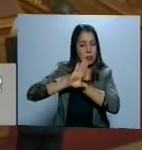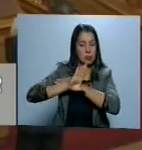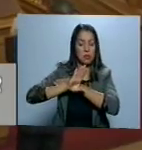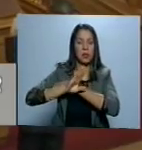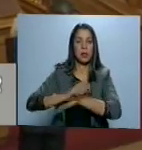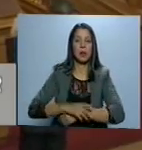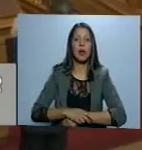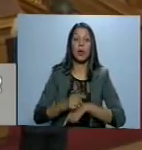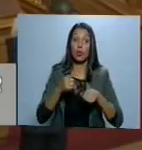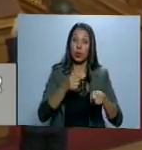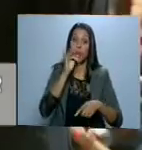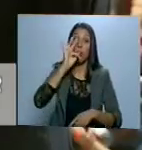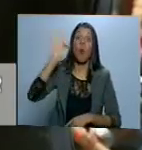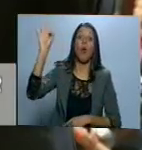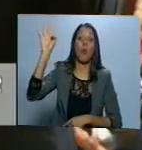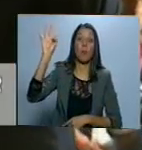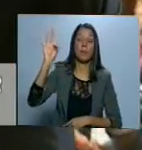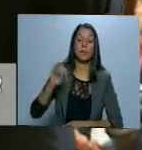Zulia? ¿Lo jura?